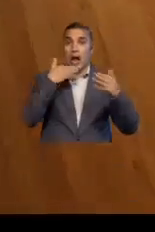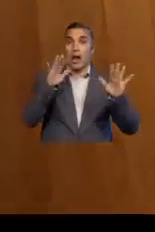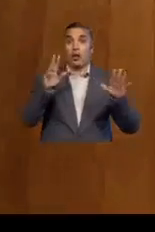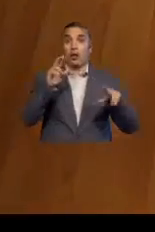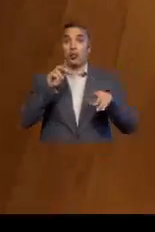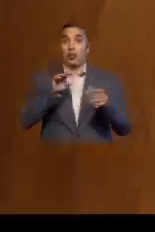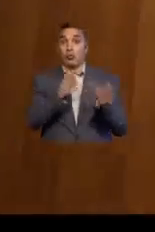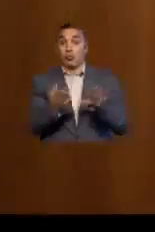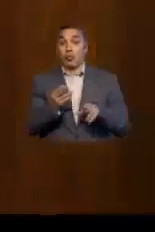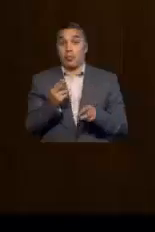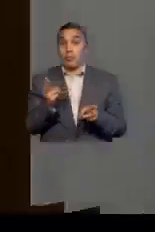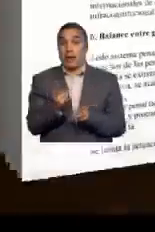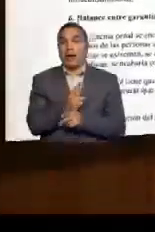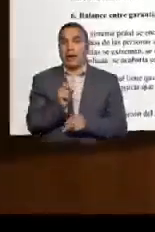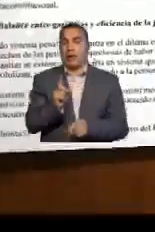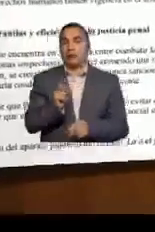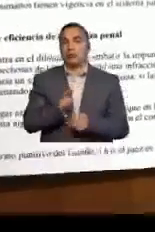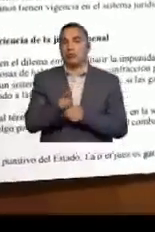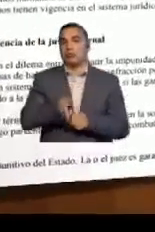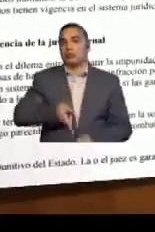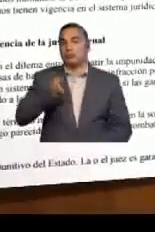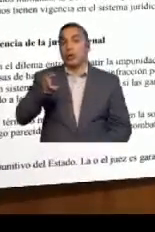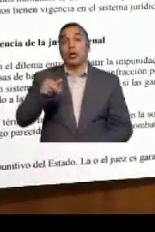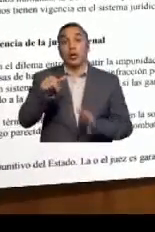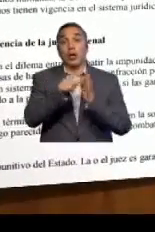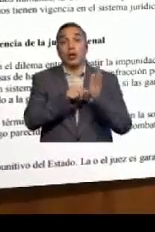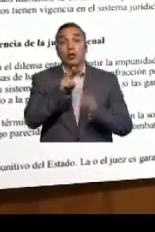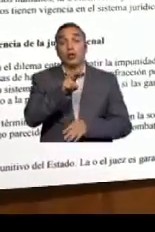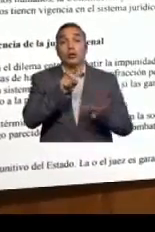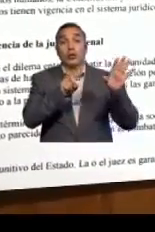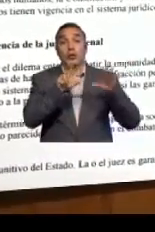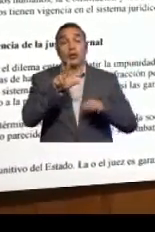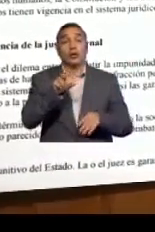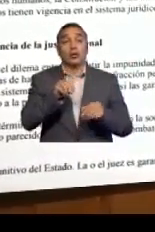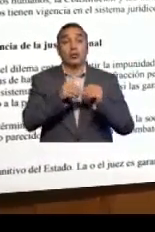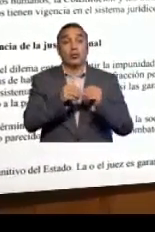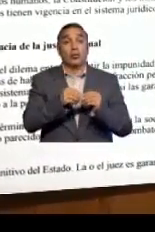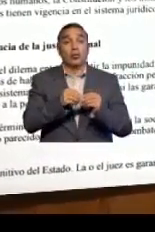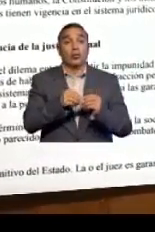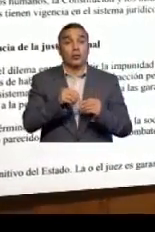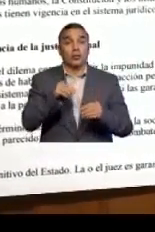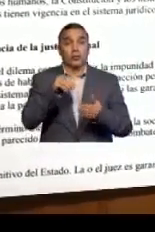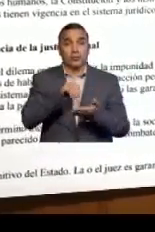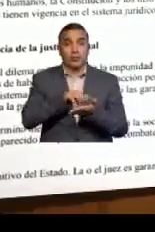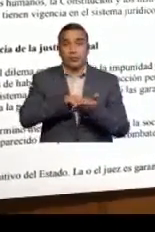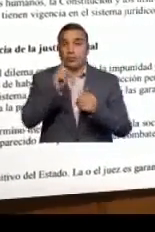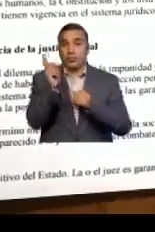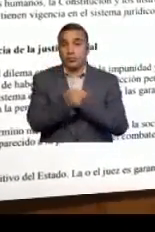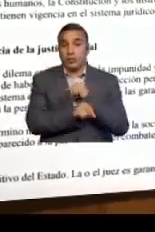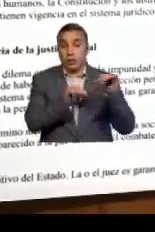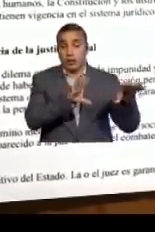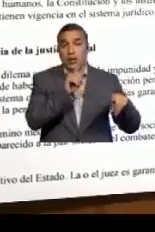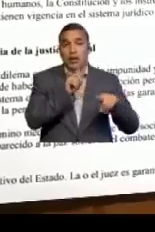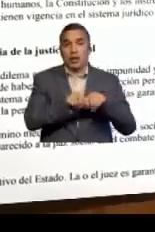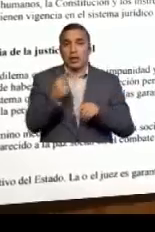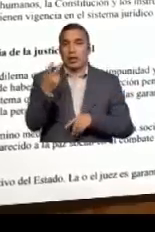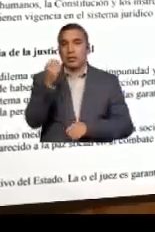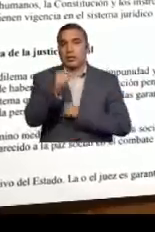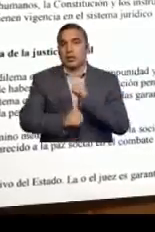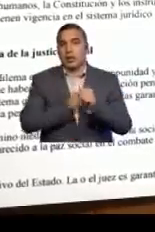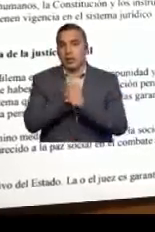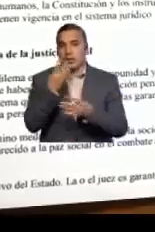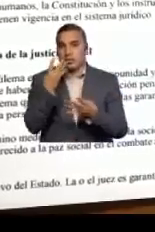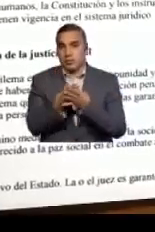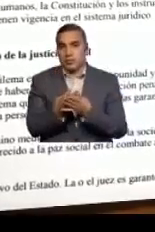inminente. El artículo 293, inciso 2 del Código Orgánico Integral Penal establece una pena de 10 a 13 años